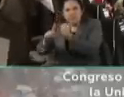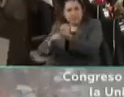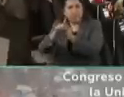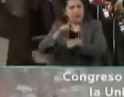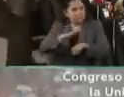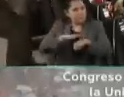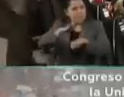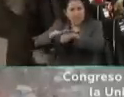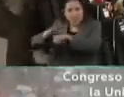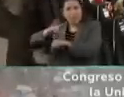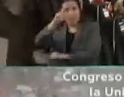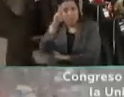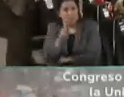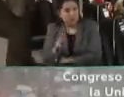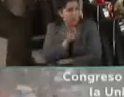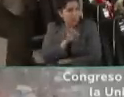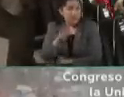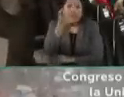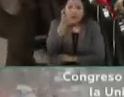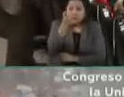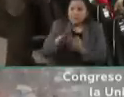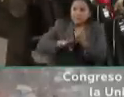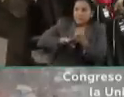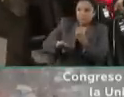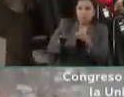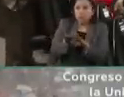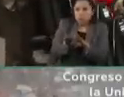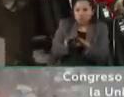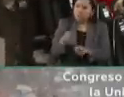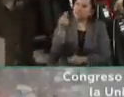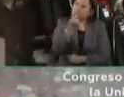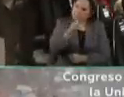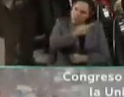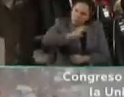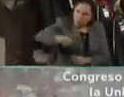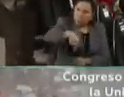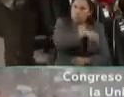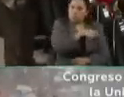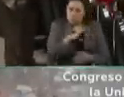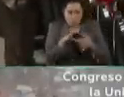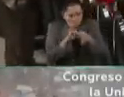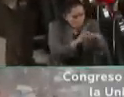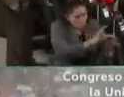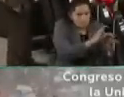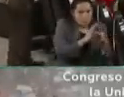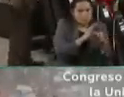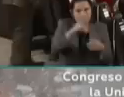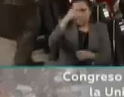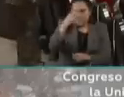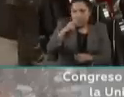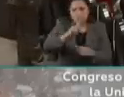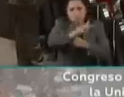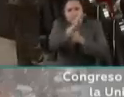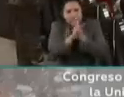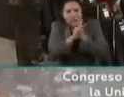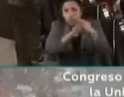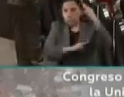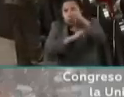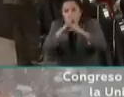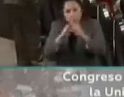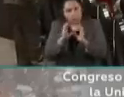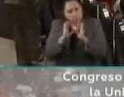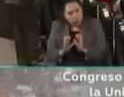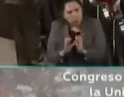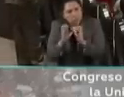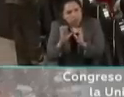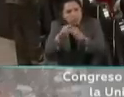riesgos, tenemos que actuar unidos, tomar acciones más contundentes por el futuro del planeta. Ante este complejo